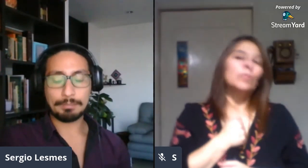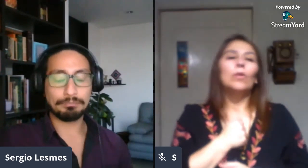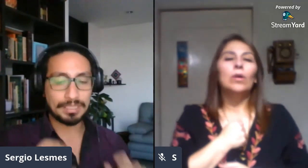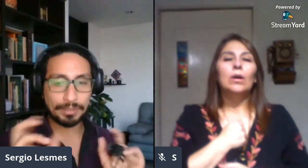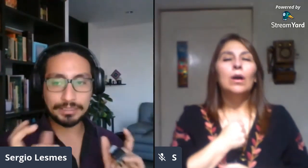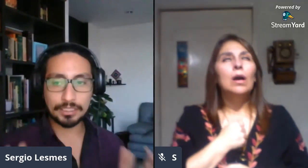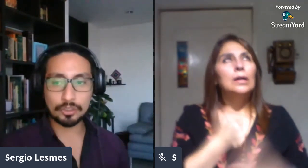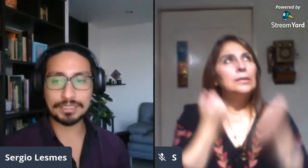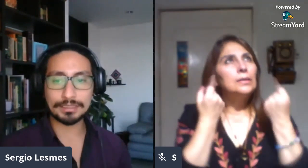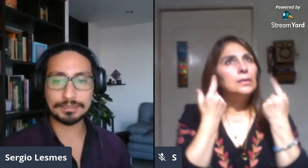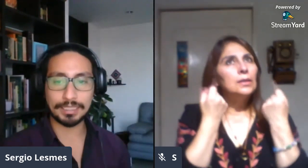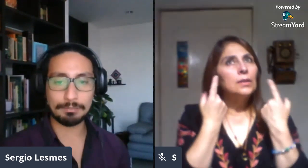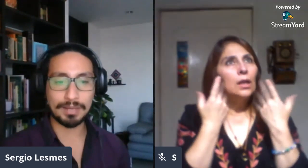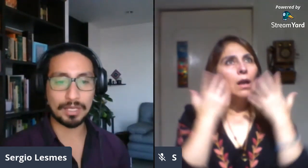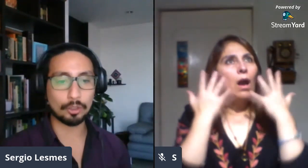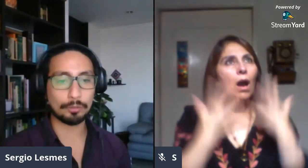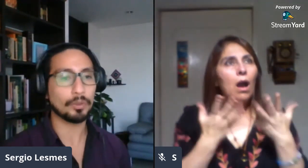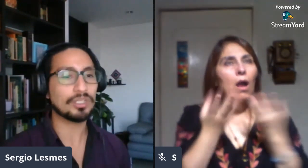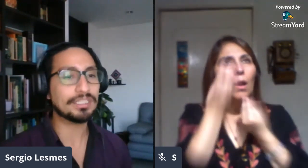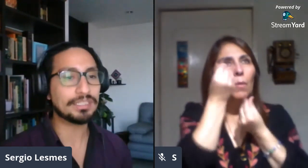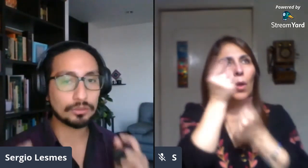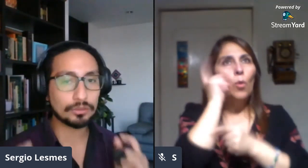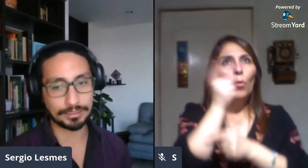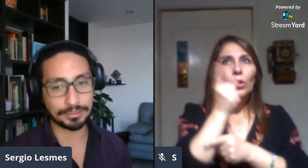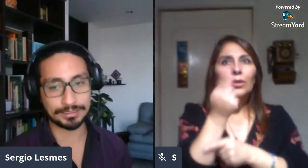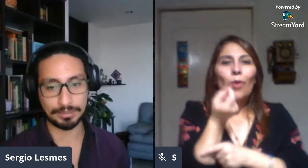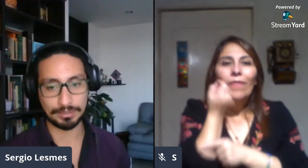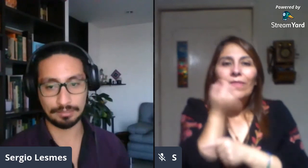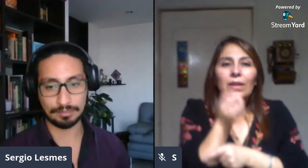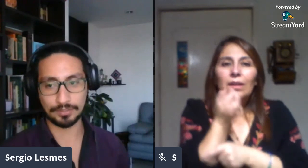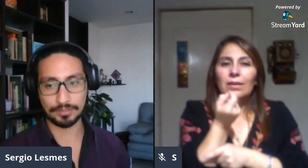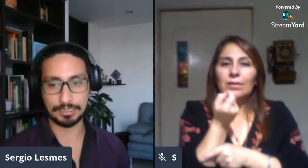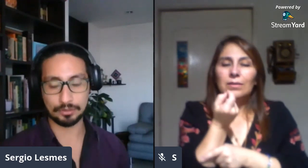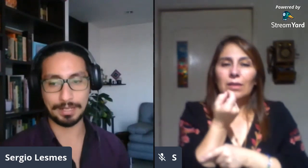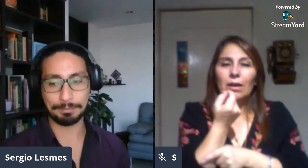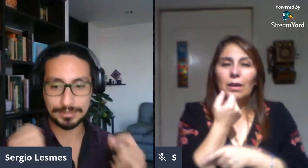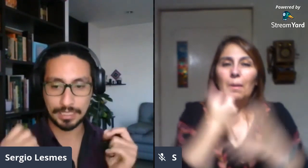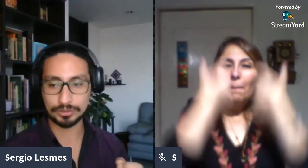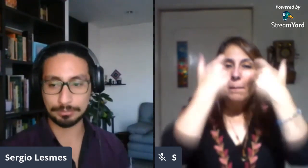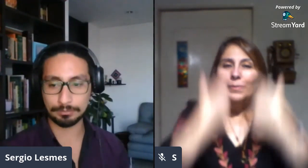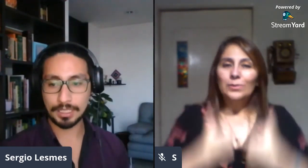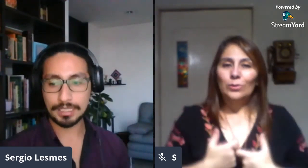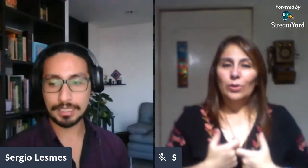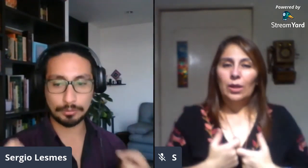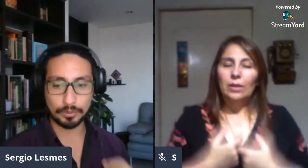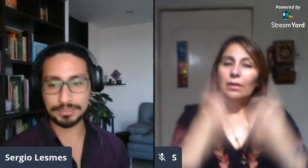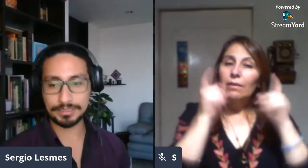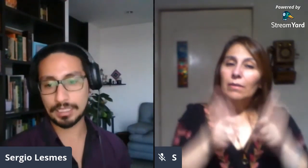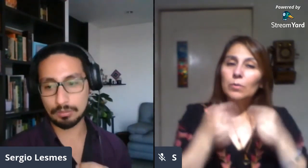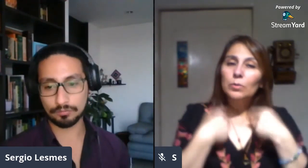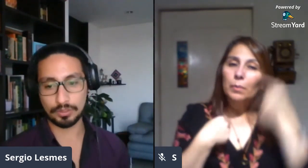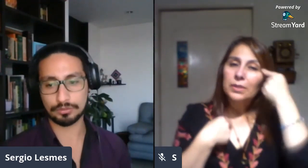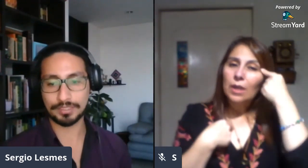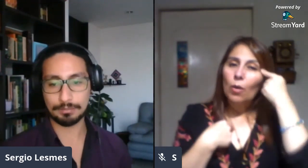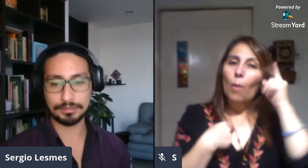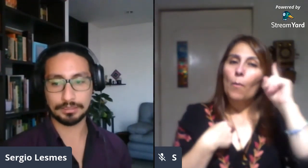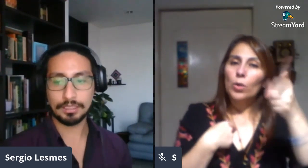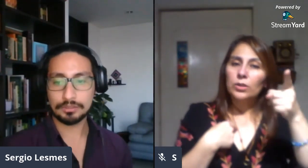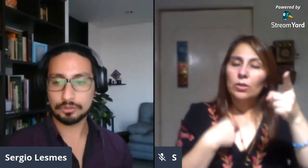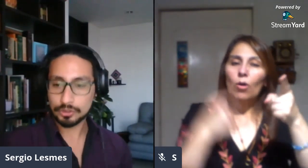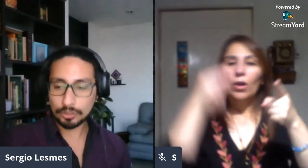el valor político que tiene también la fragilidad, ¿no? Para pensarlo tanto política como filosóficamente. Entonces yo creo que en ese